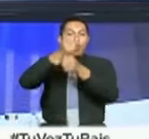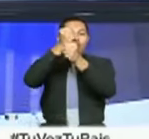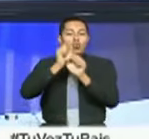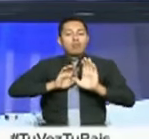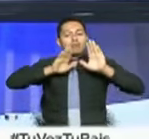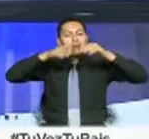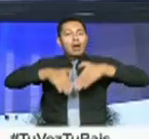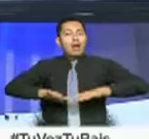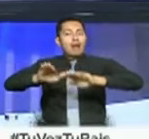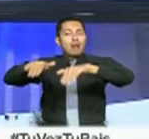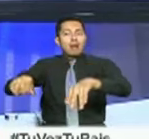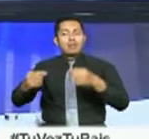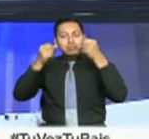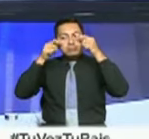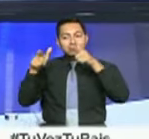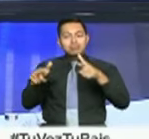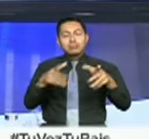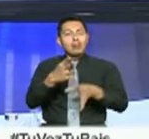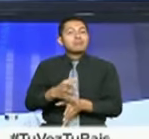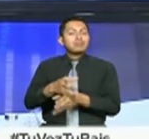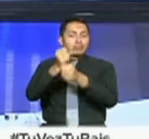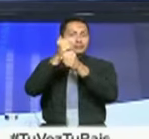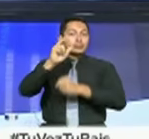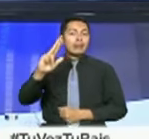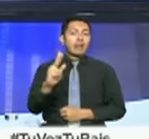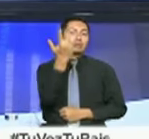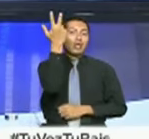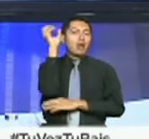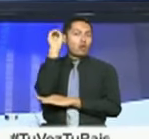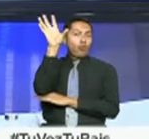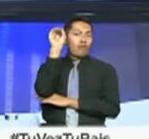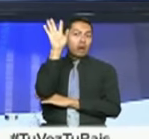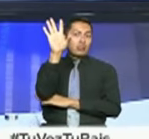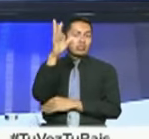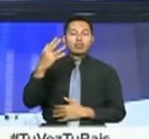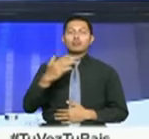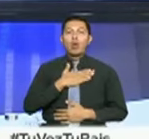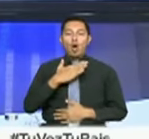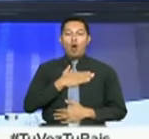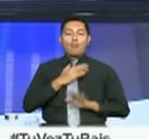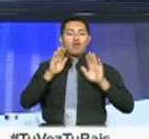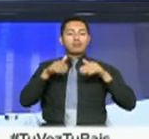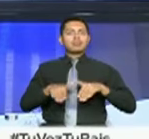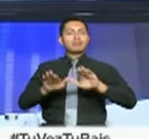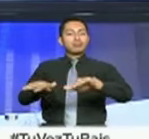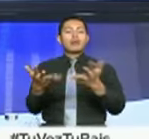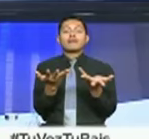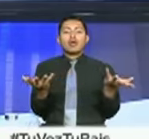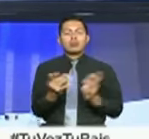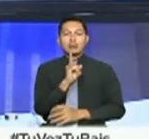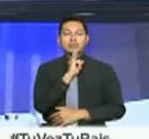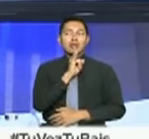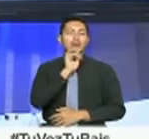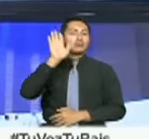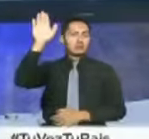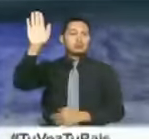marino del país en la tercera conferencia denominada Nuestro Océano, que se realizará en Washington, Estados